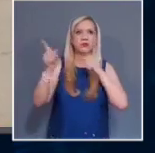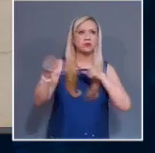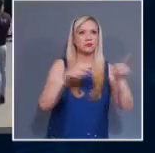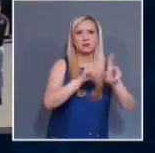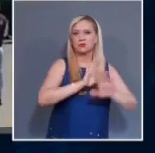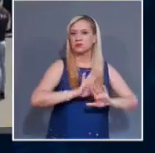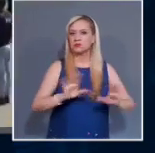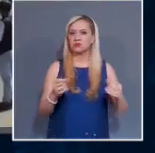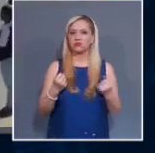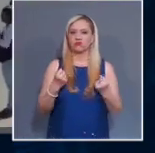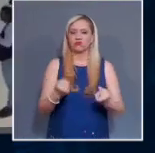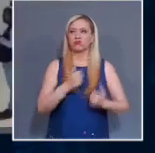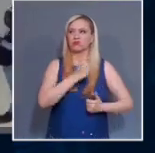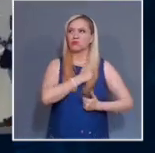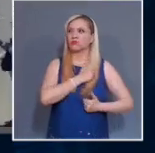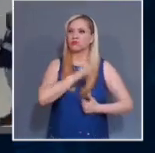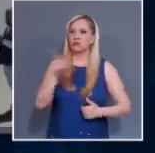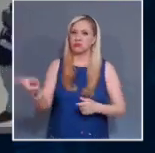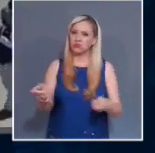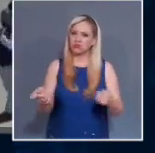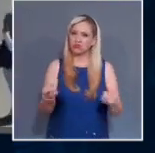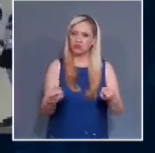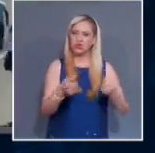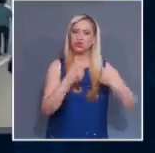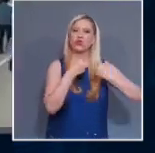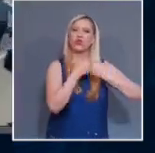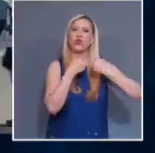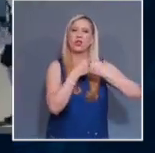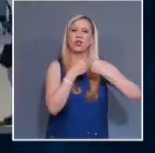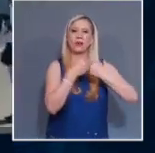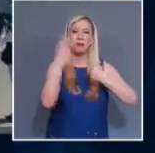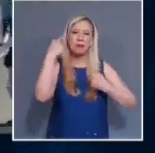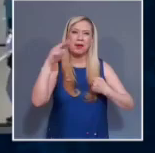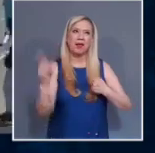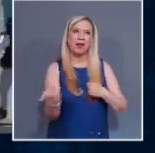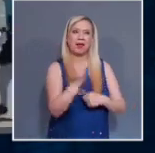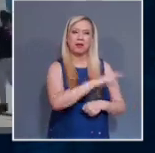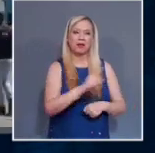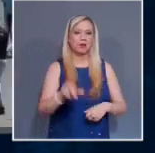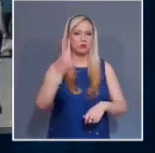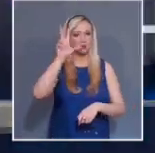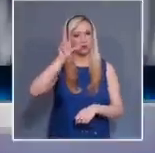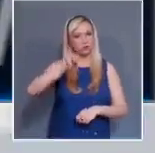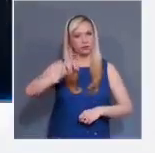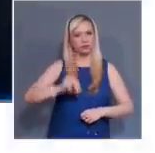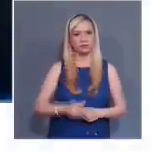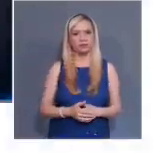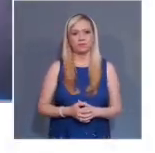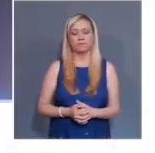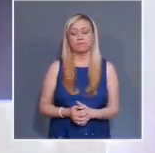Armadas mantener el control de las fronteras. Poder Informativo, Héctor García Mejía.